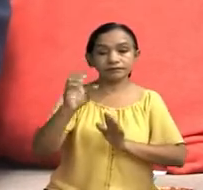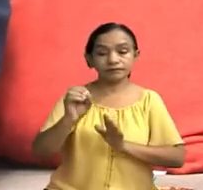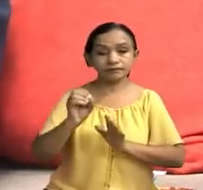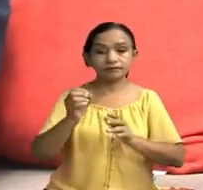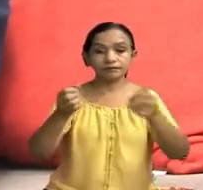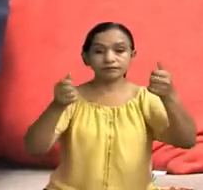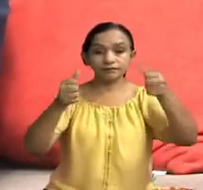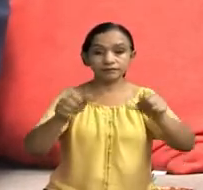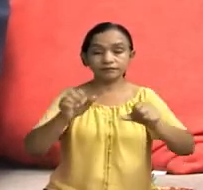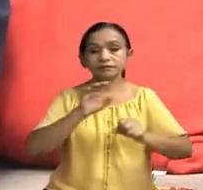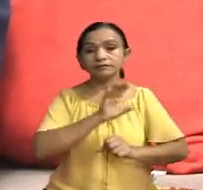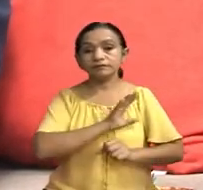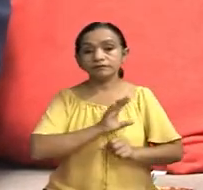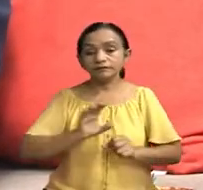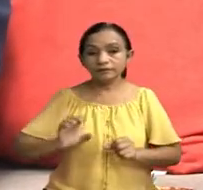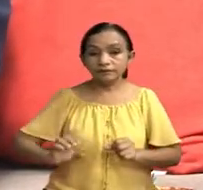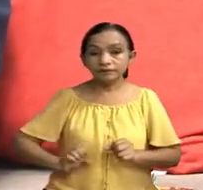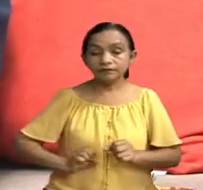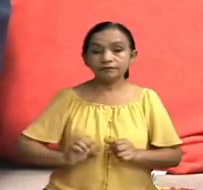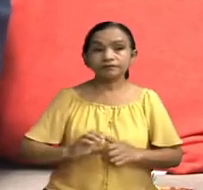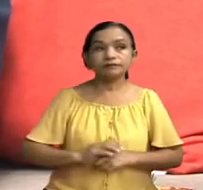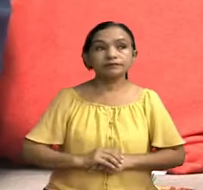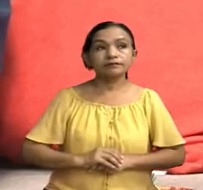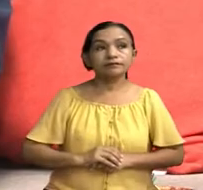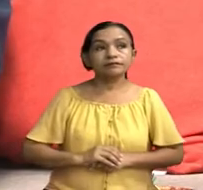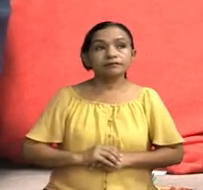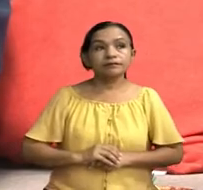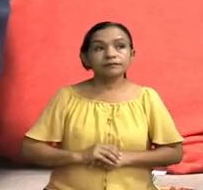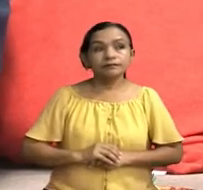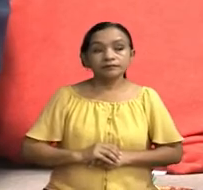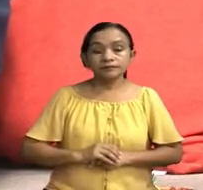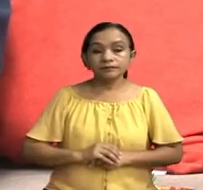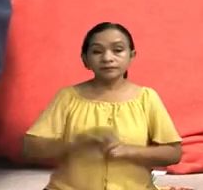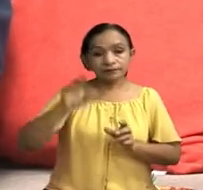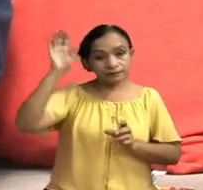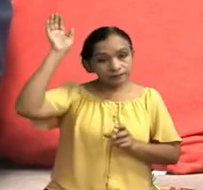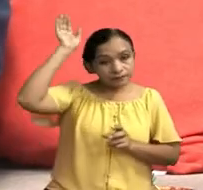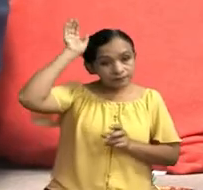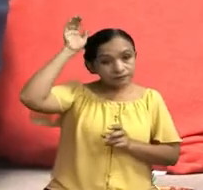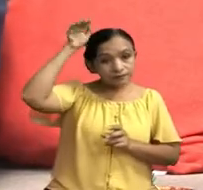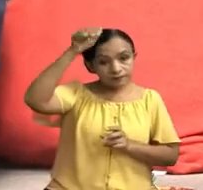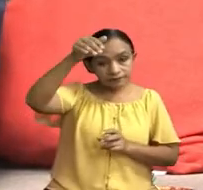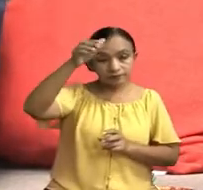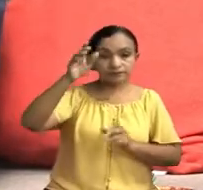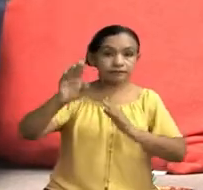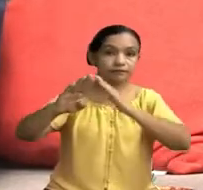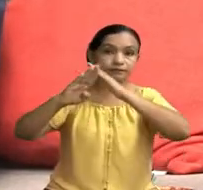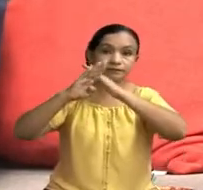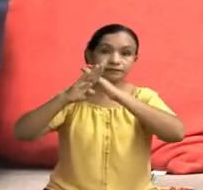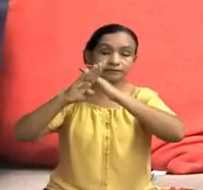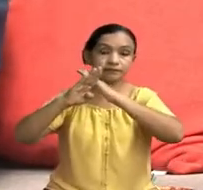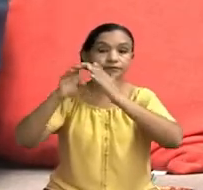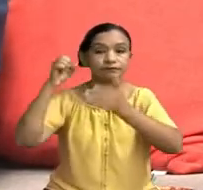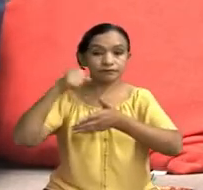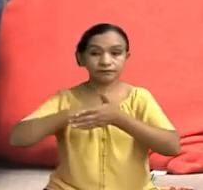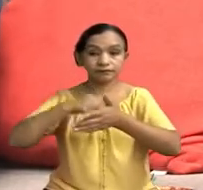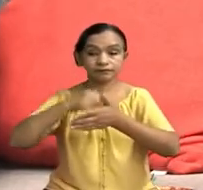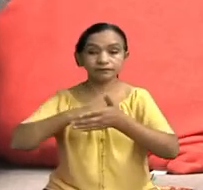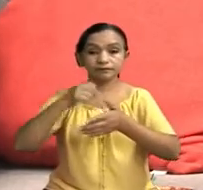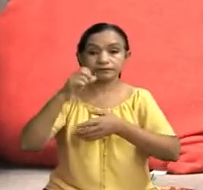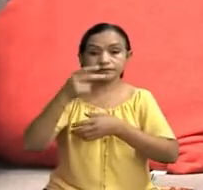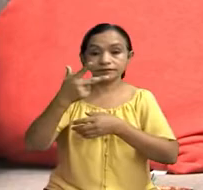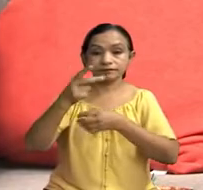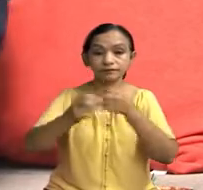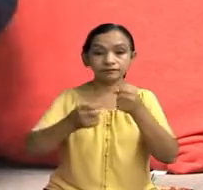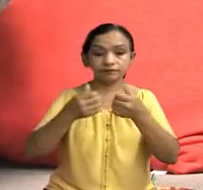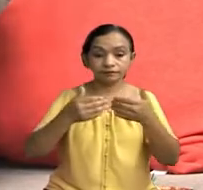acuerdos en El Salvador. Okay. En Argentina se está planteando la lucha contra la dictadura y a fines de los 80 se da